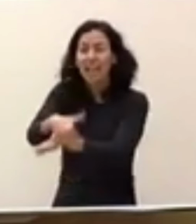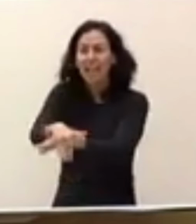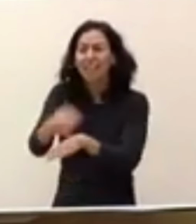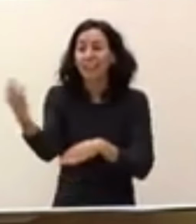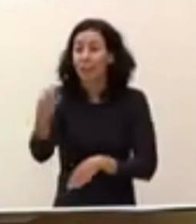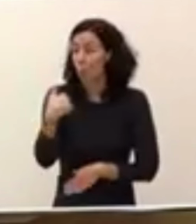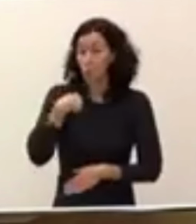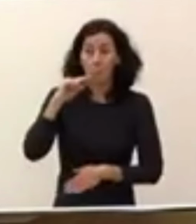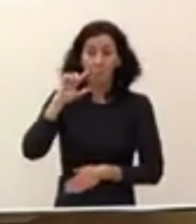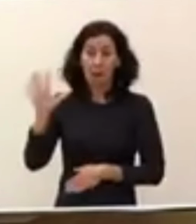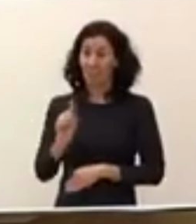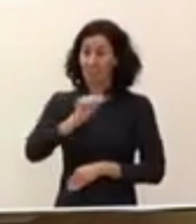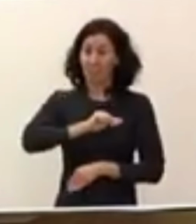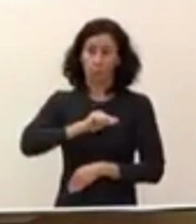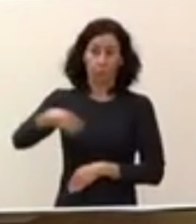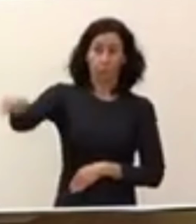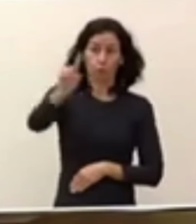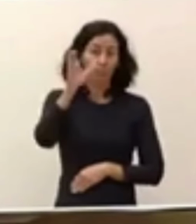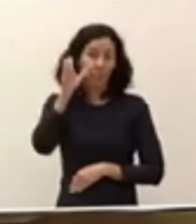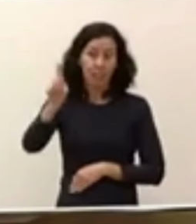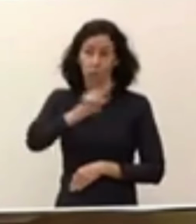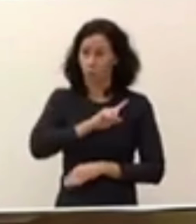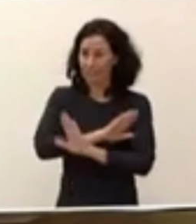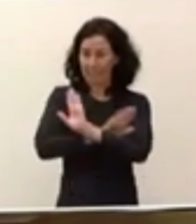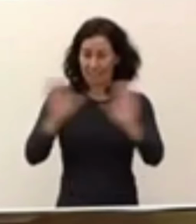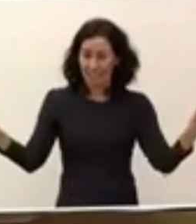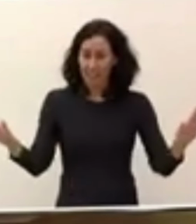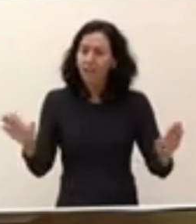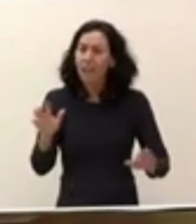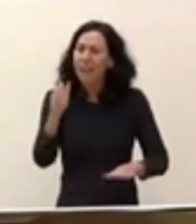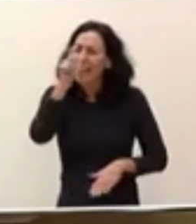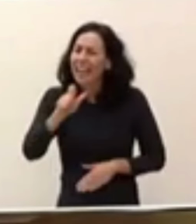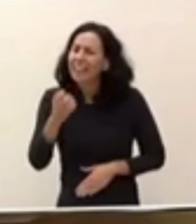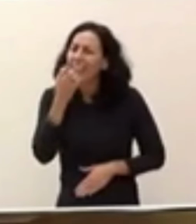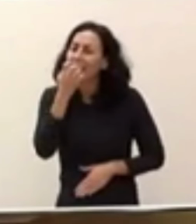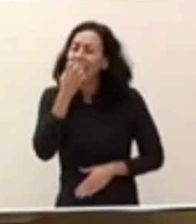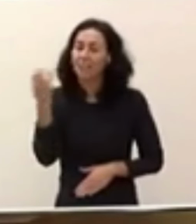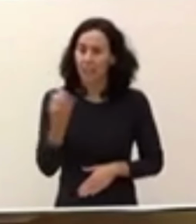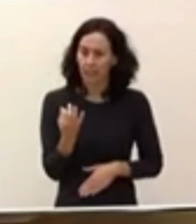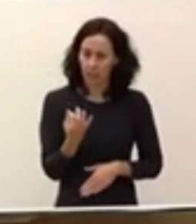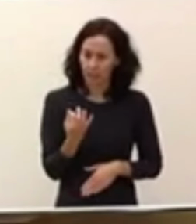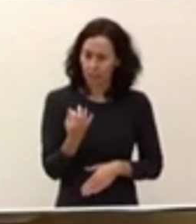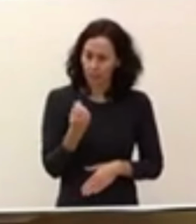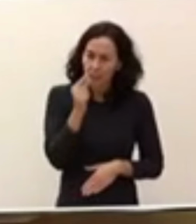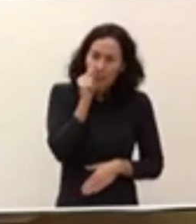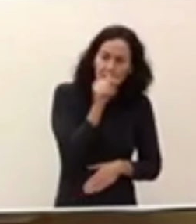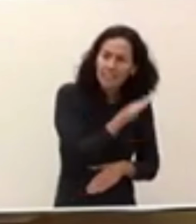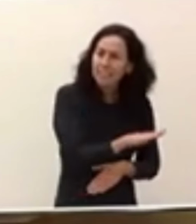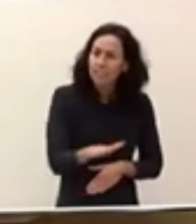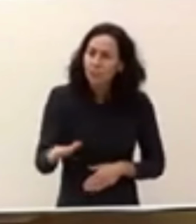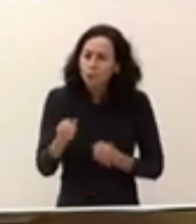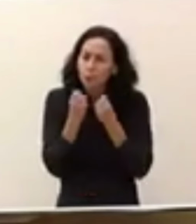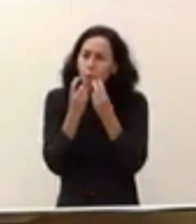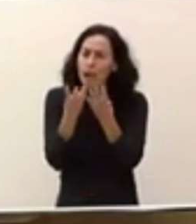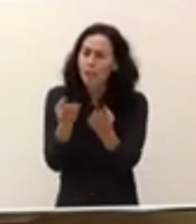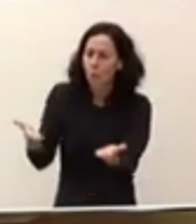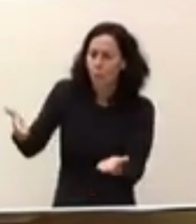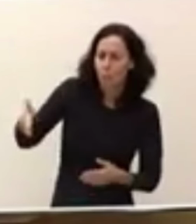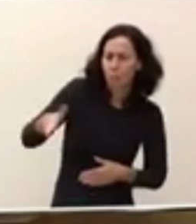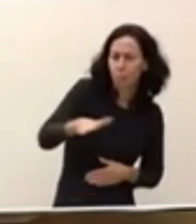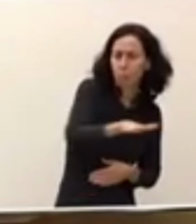señor Sánchez, es: ¿a cuántos niños tienen que matar para romper de una vez con el sionismo criminal?